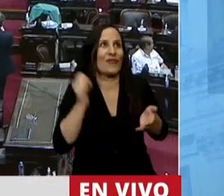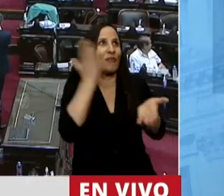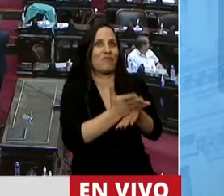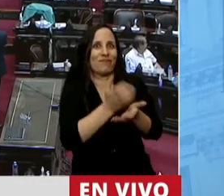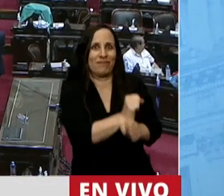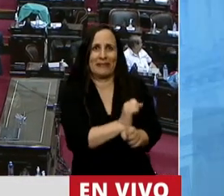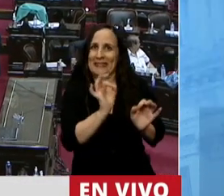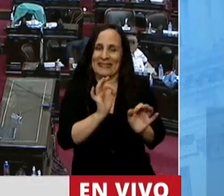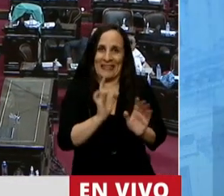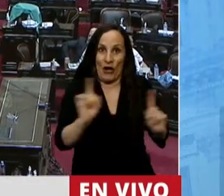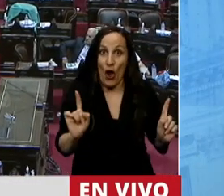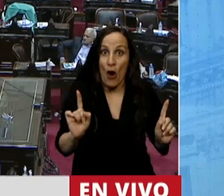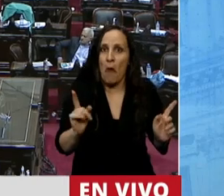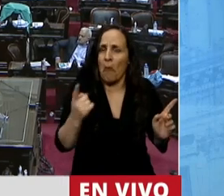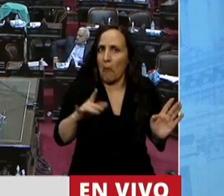Este debate